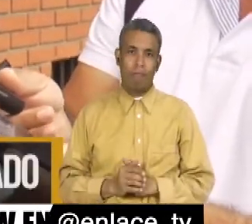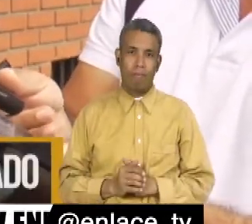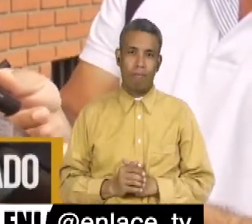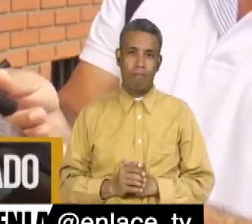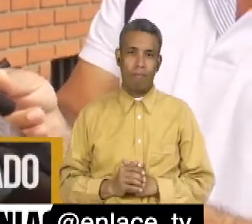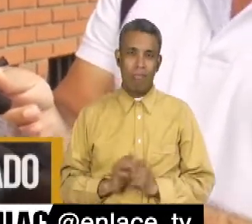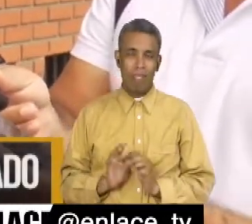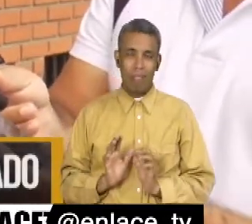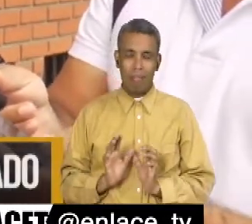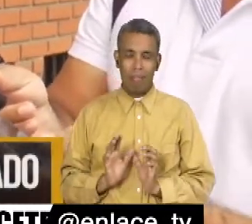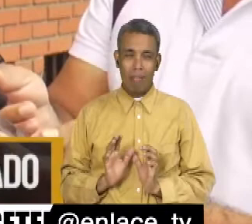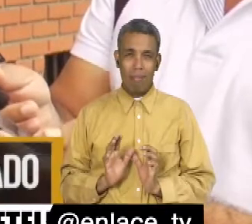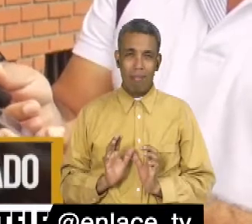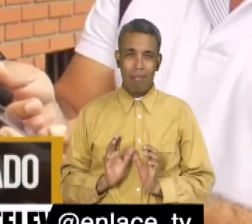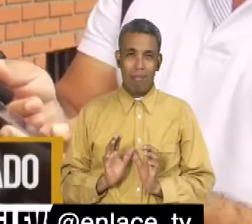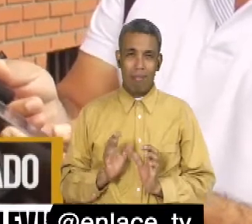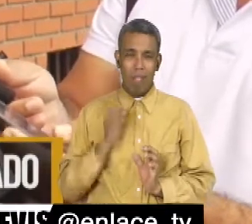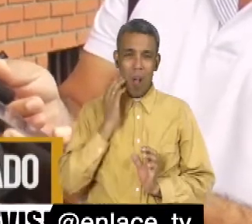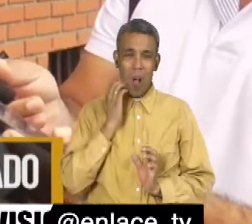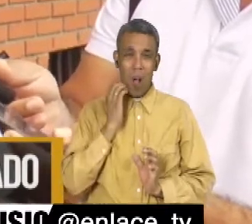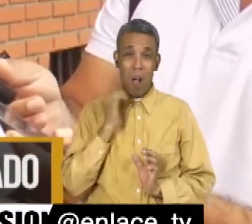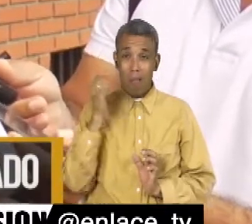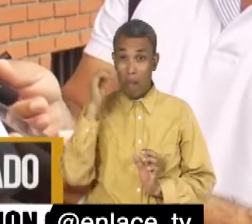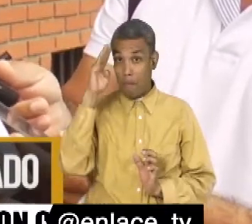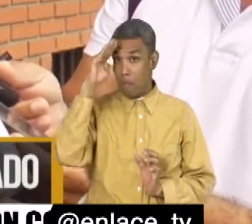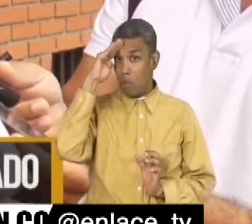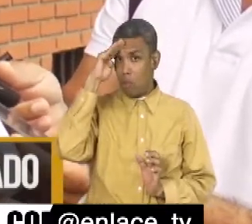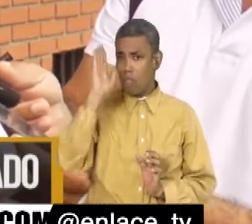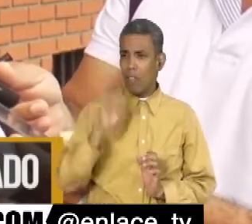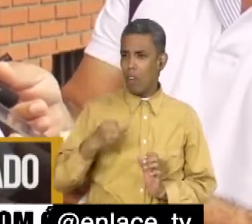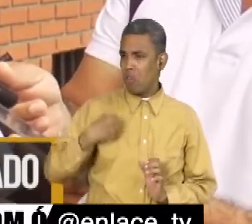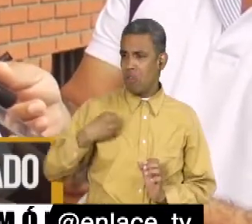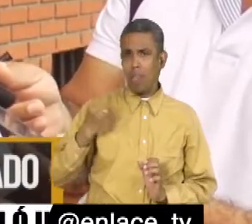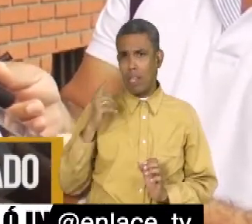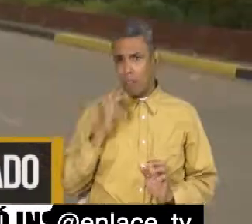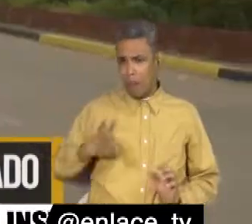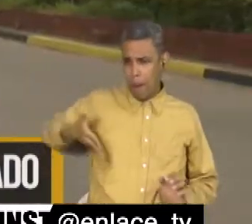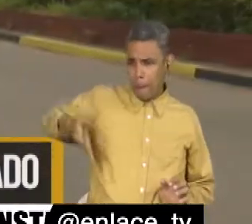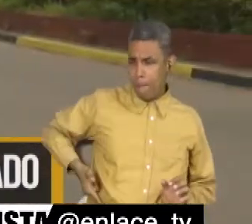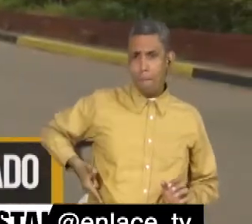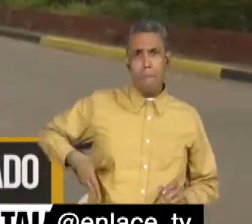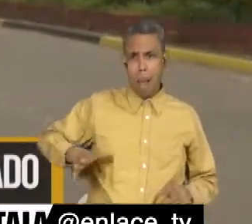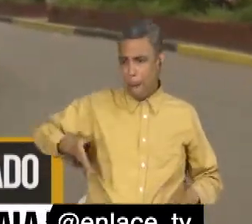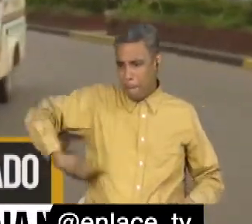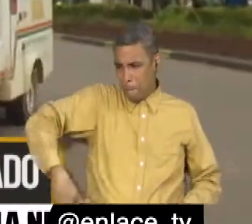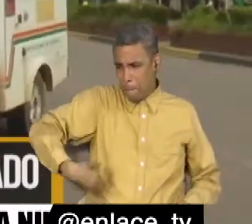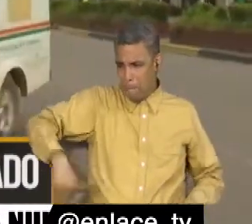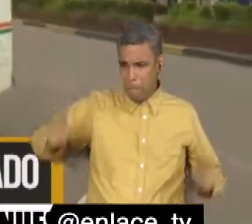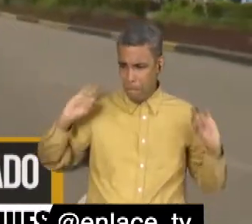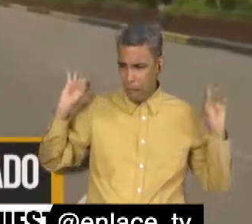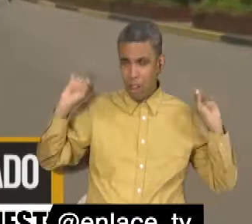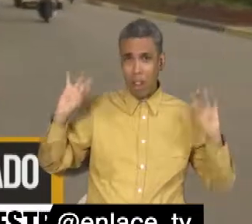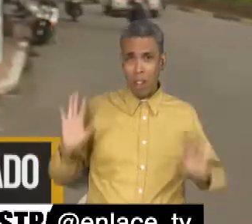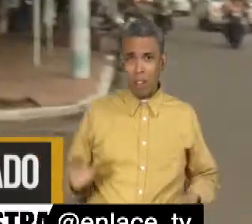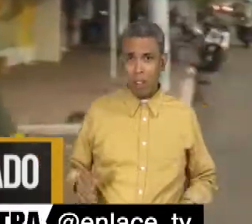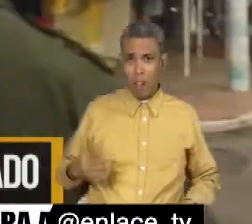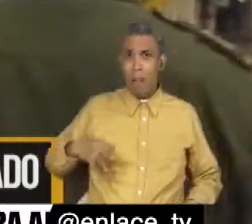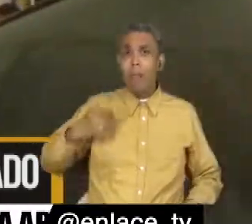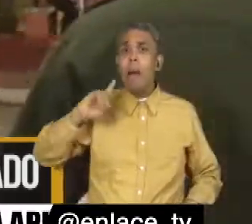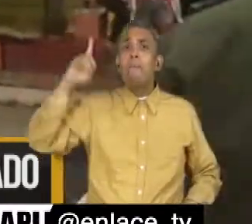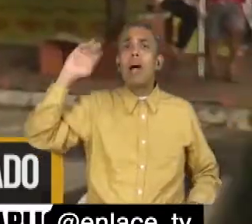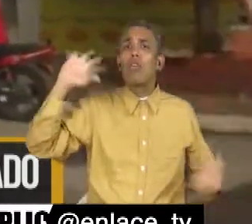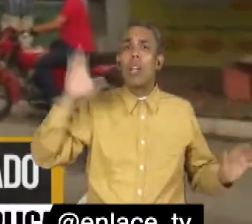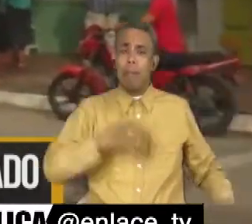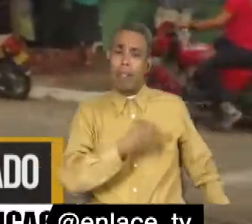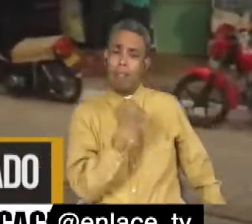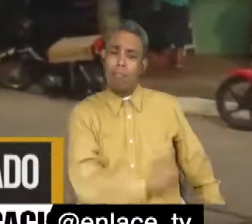que realizan una labor comunitaria entre los diferentes municipios. Es personal que está dedicado a temas sociales, no